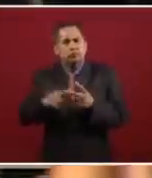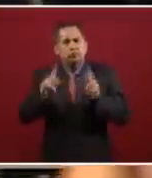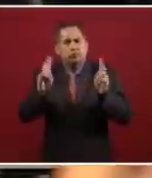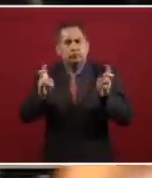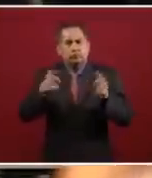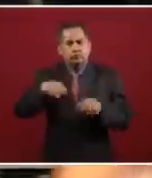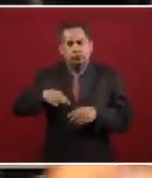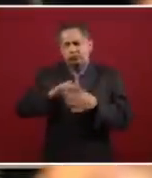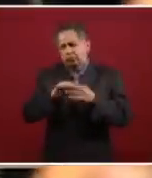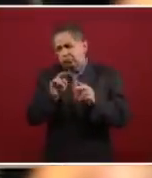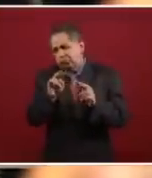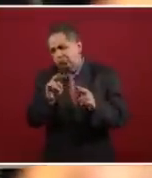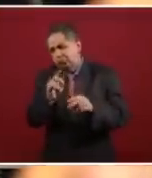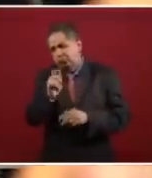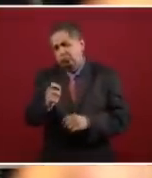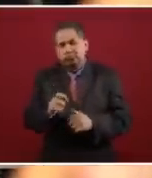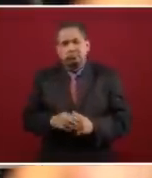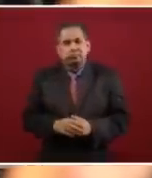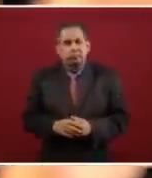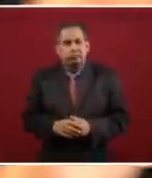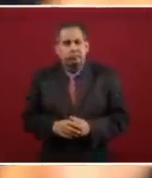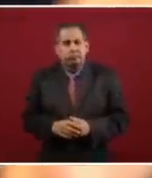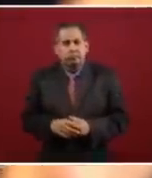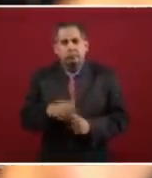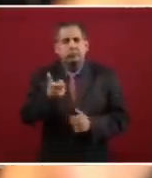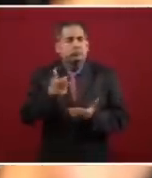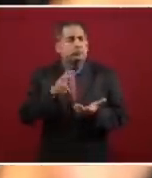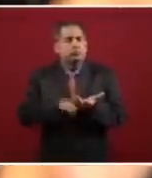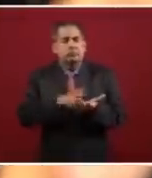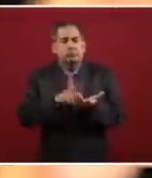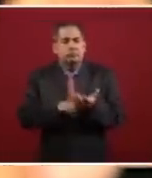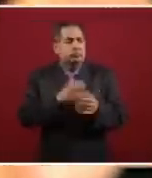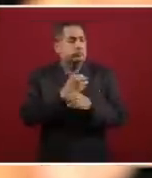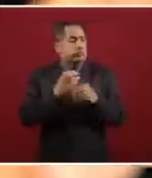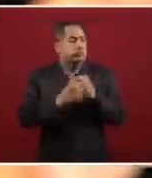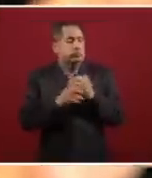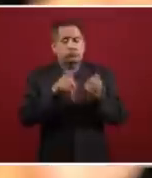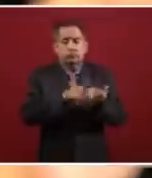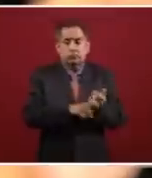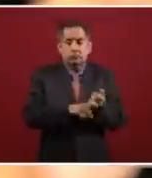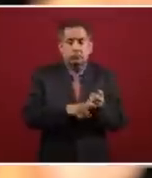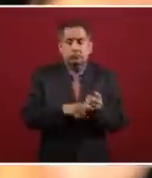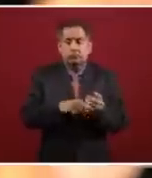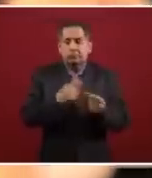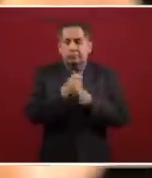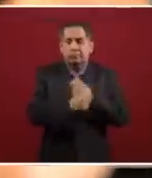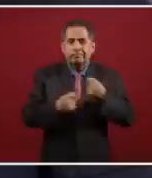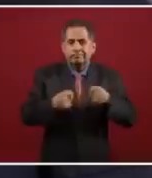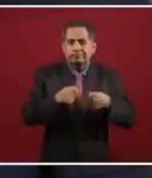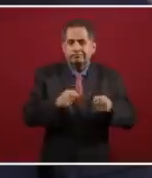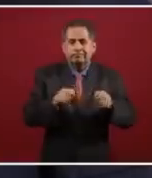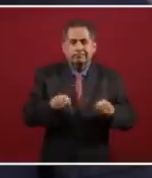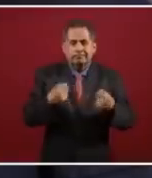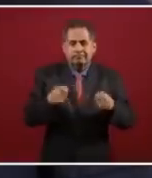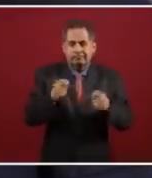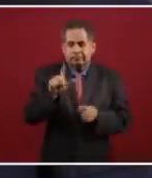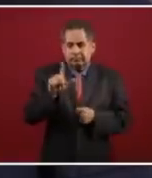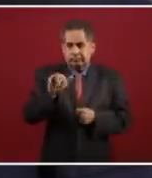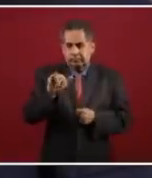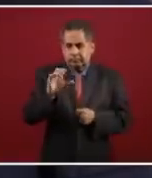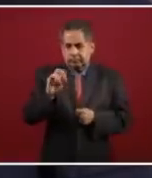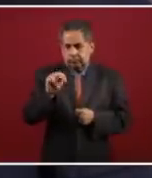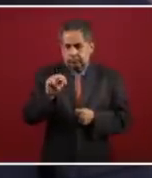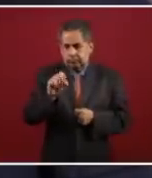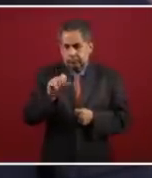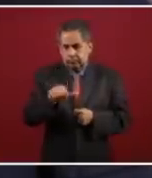hemos seguido puntualmente tiene que ver con los precios de los productos que se venden en las tiendas Liconsa. Recuerda seguramente que usted aquí mismo hizo el anuncio